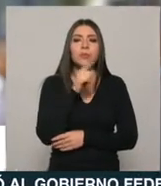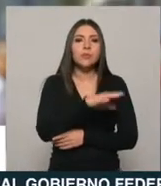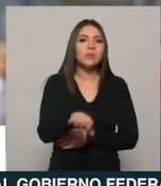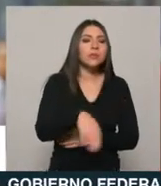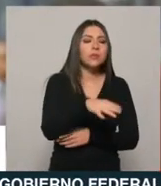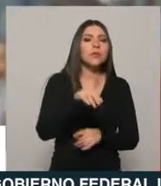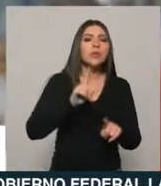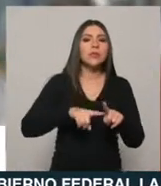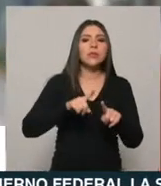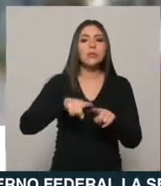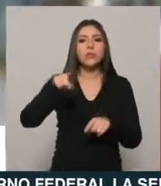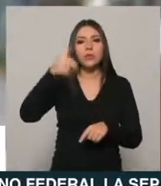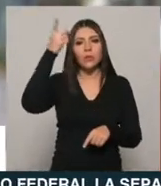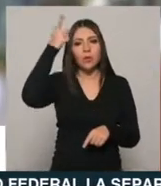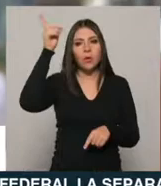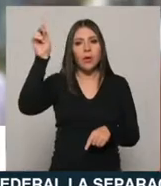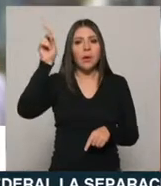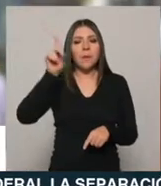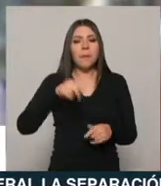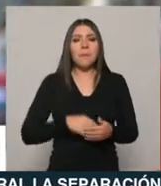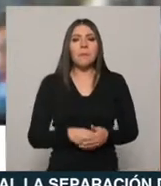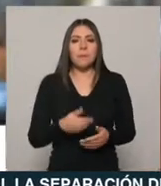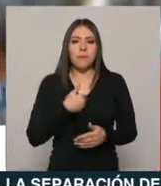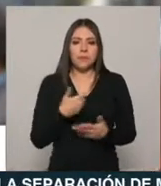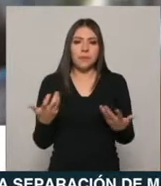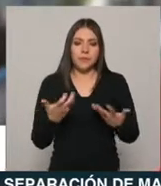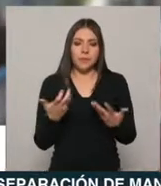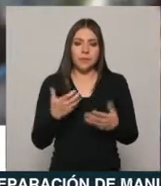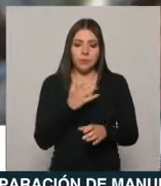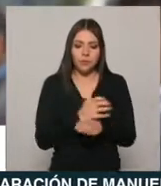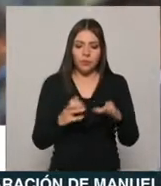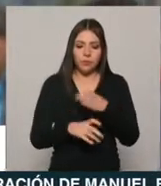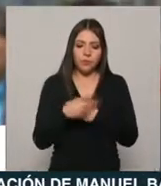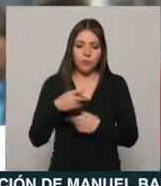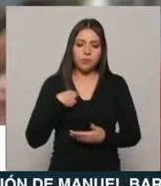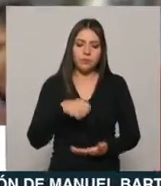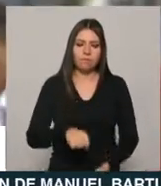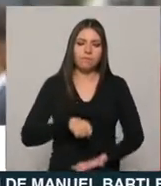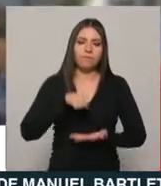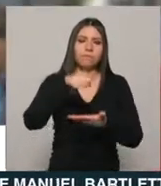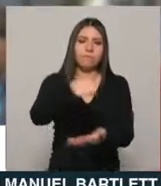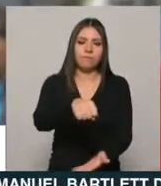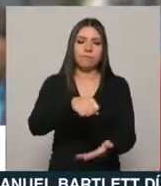al propietario, el cual yo personalmente le hago entrega de sus pertenencias.